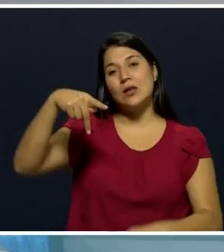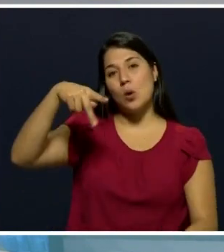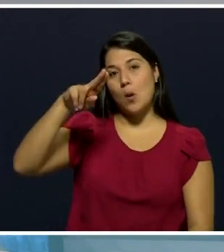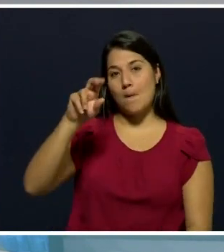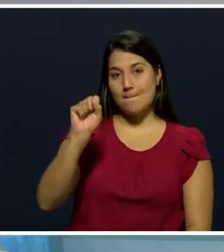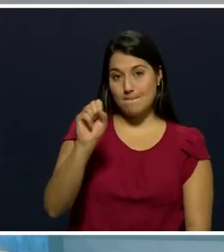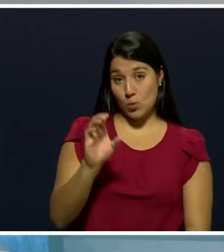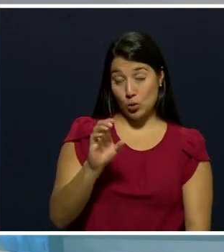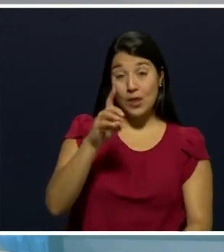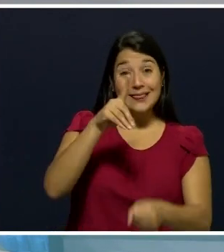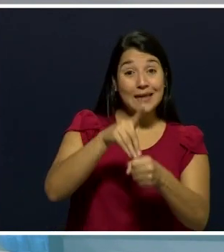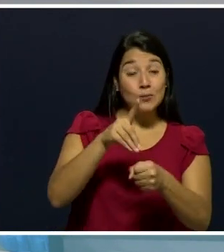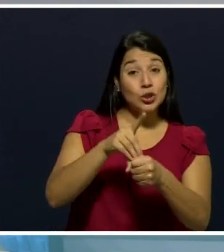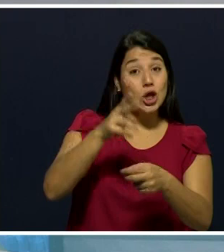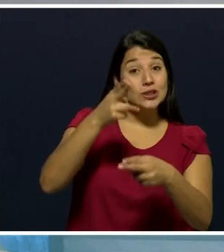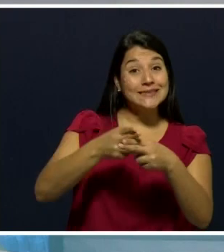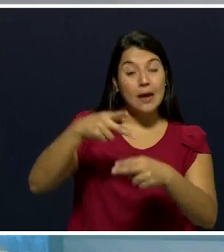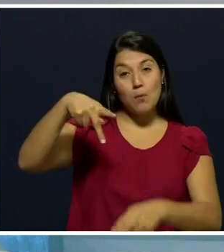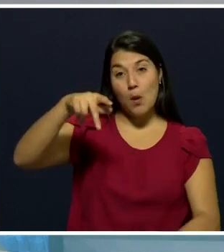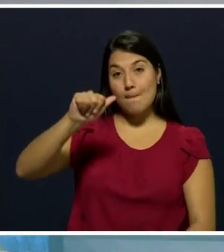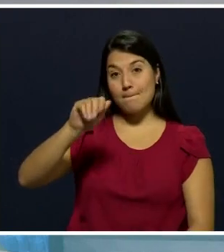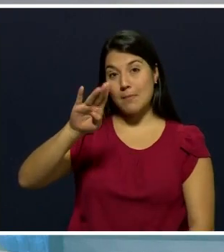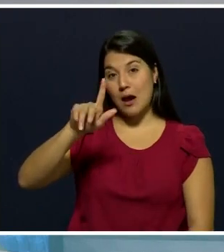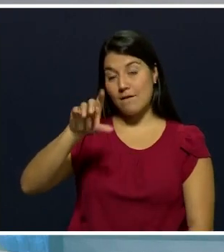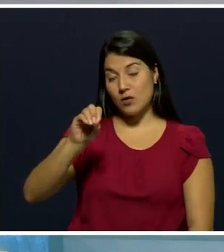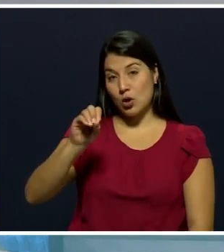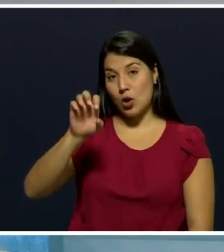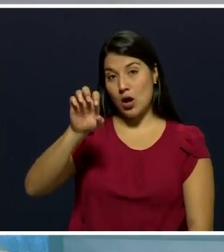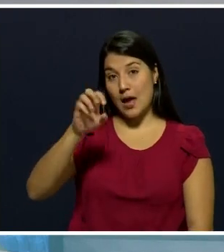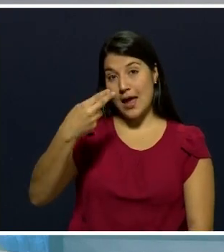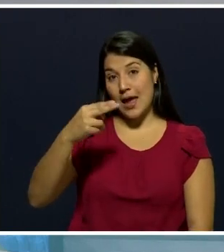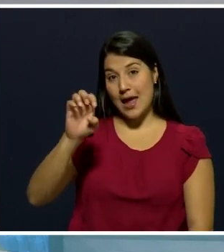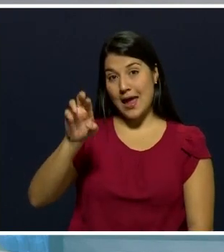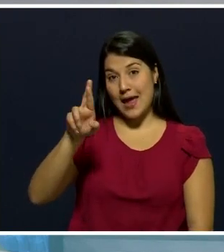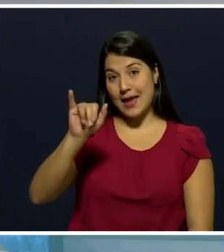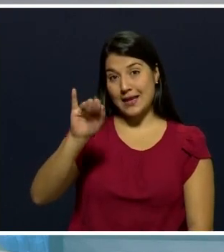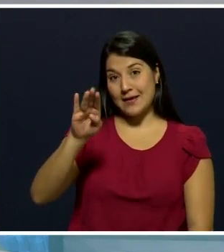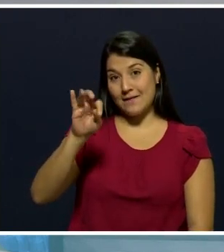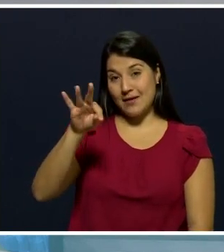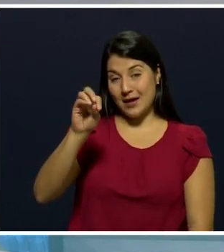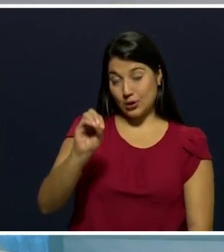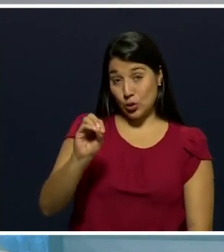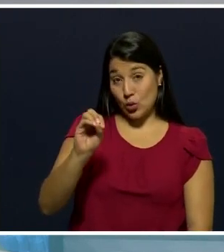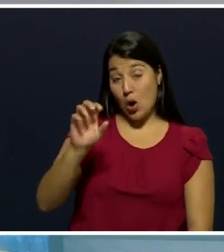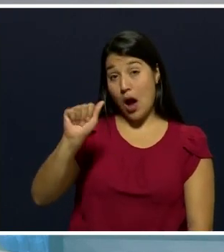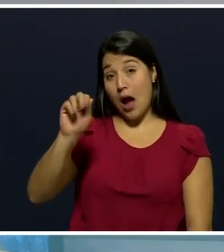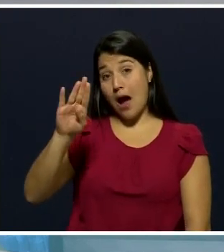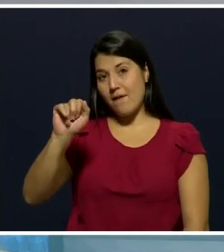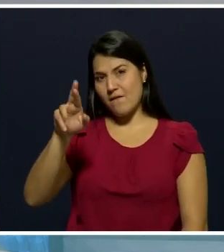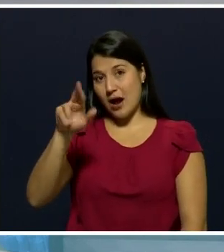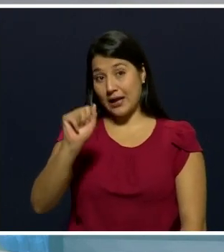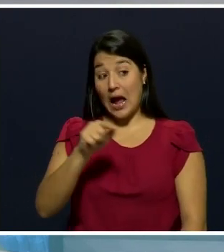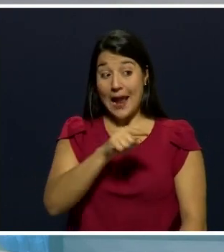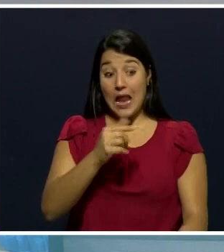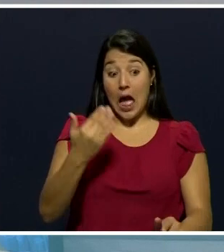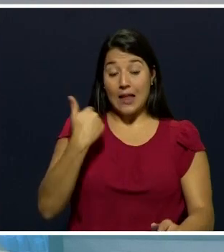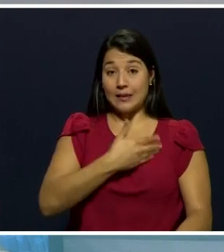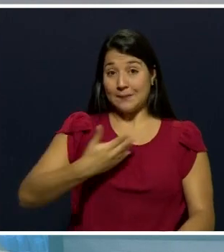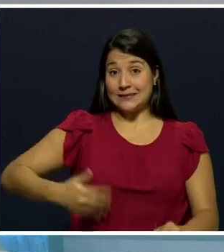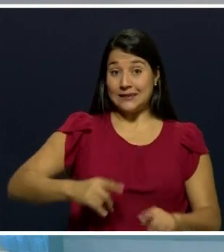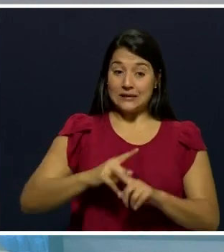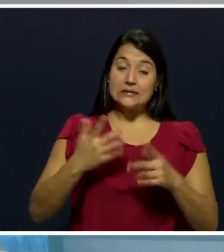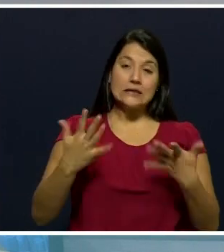Pablo Heriberto Abarca, quien hoy perdió la elección para presidir el Congreso, se mostró visiblemente